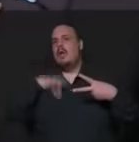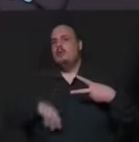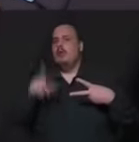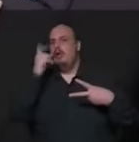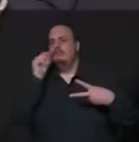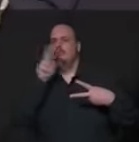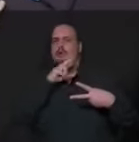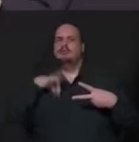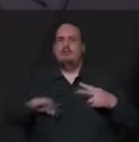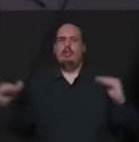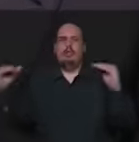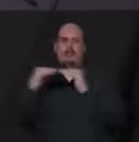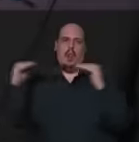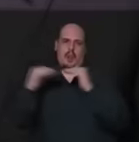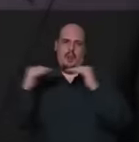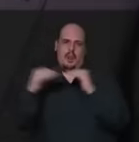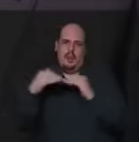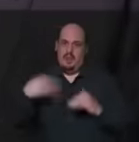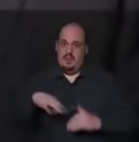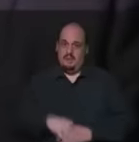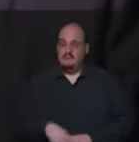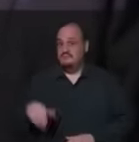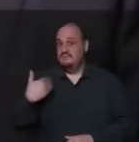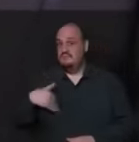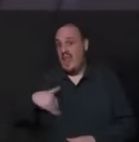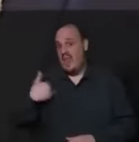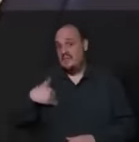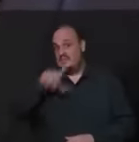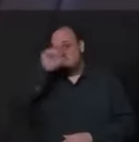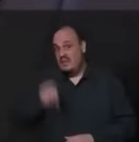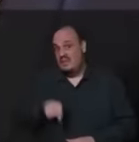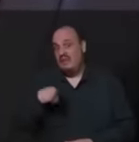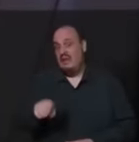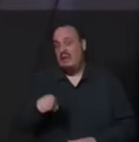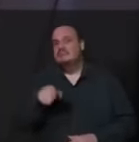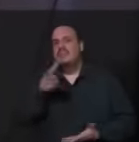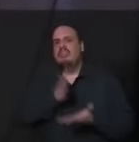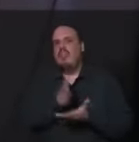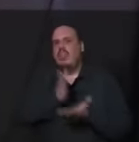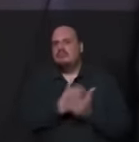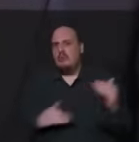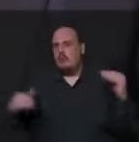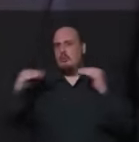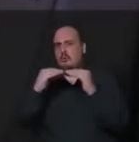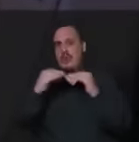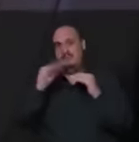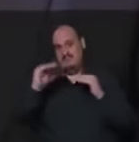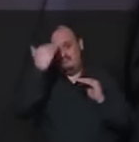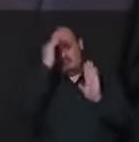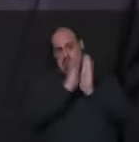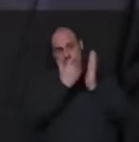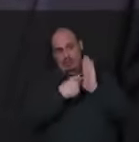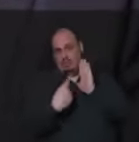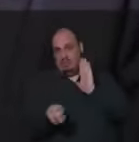igual tarea, porque el desafío en la Argentina es que esa igualdad de derechos que emana de la Constitución,